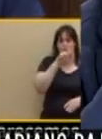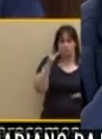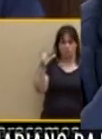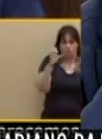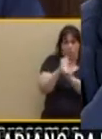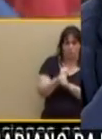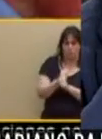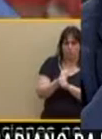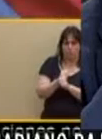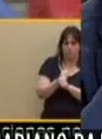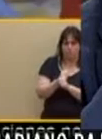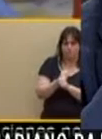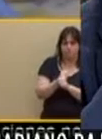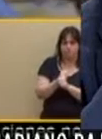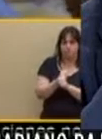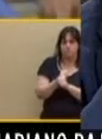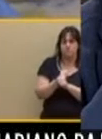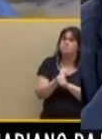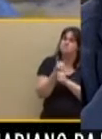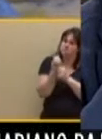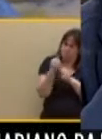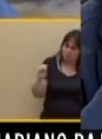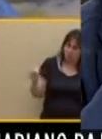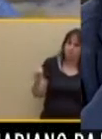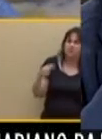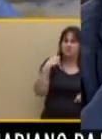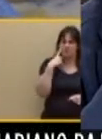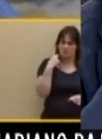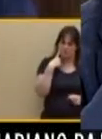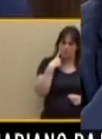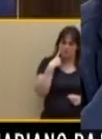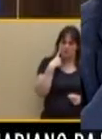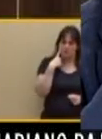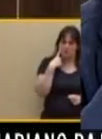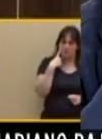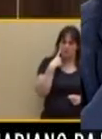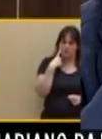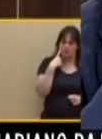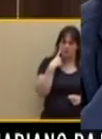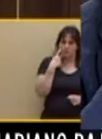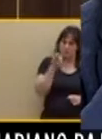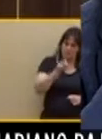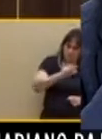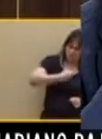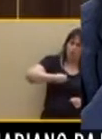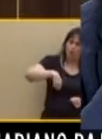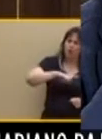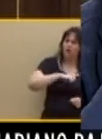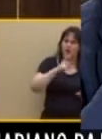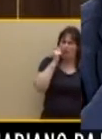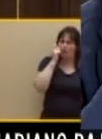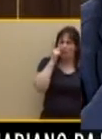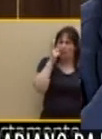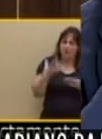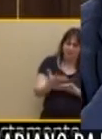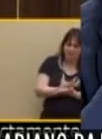que el mejor parlamentario donde demostró vos se elevaba sorprendente porque elevaba el discurso por